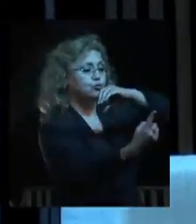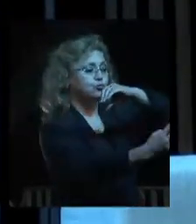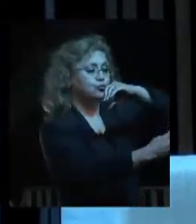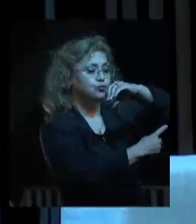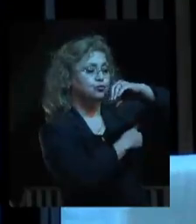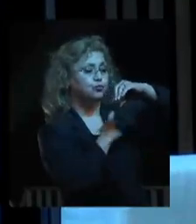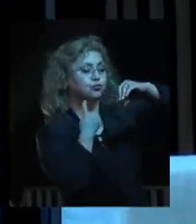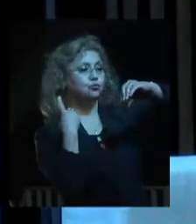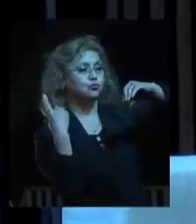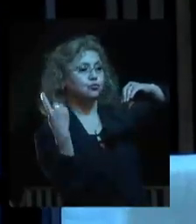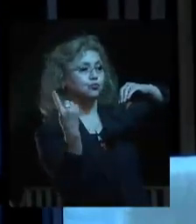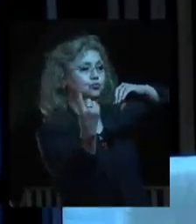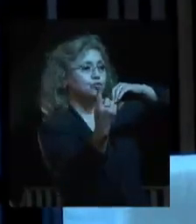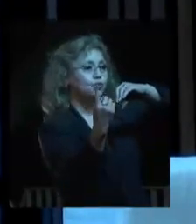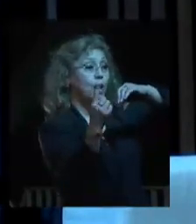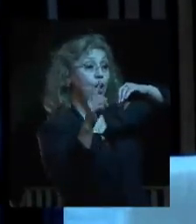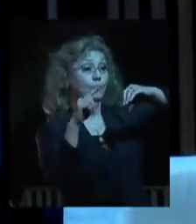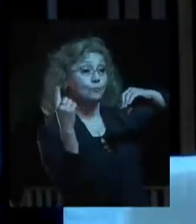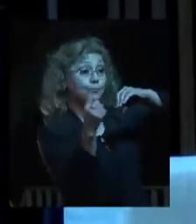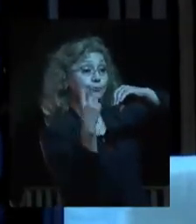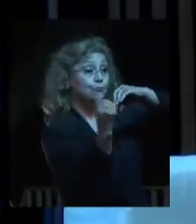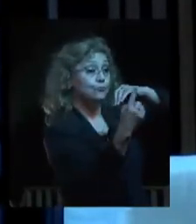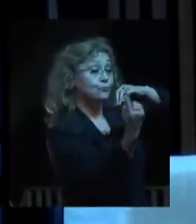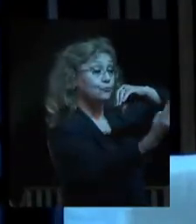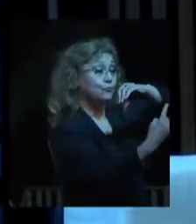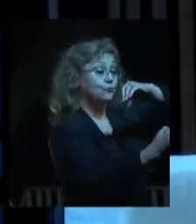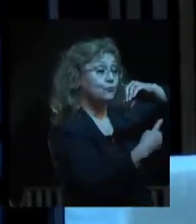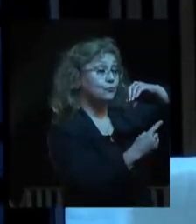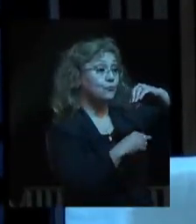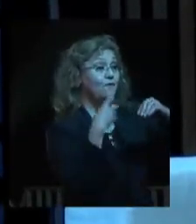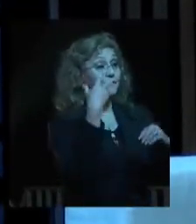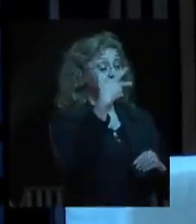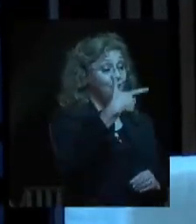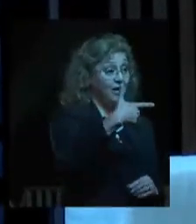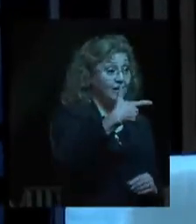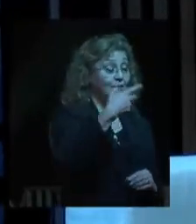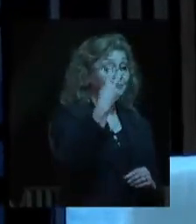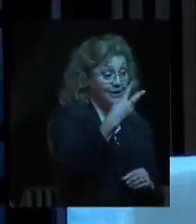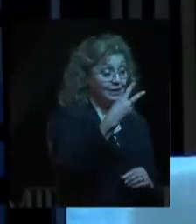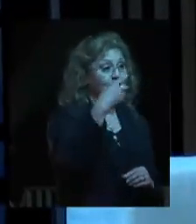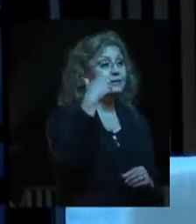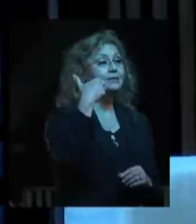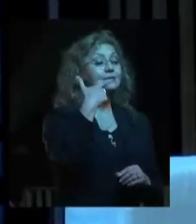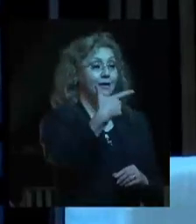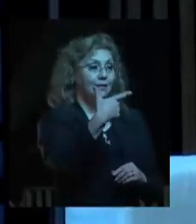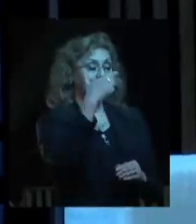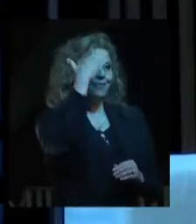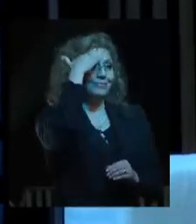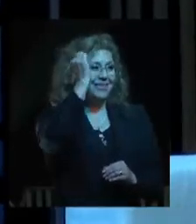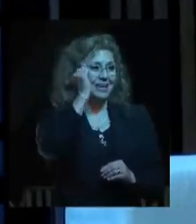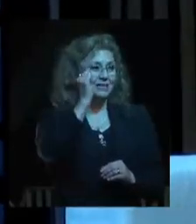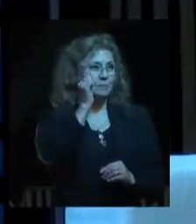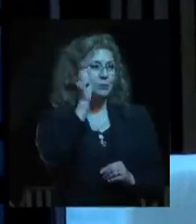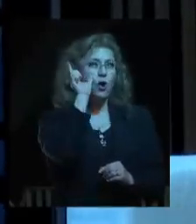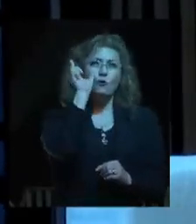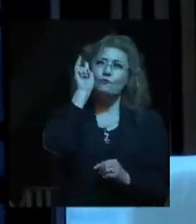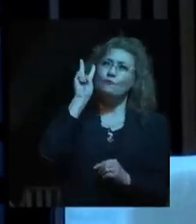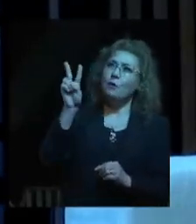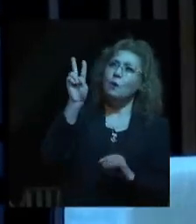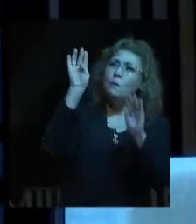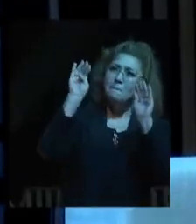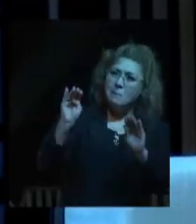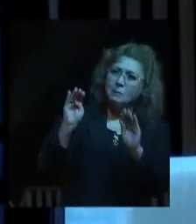en 27 días. Entonces siempre vemos un pedazo de la luna que se va repitiendo. Y el lado de atrás de la